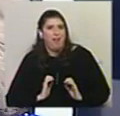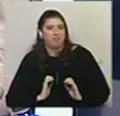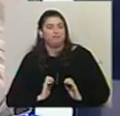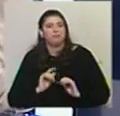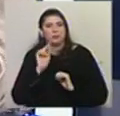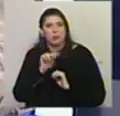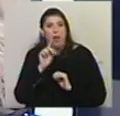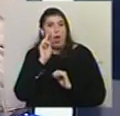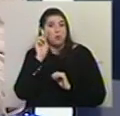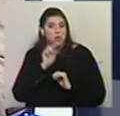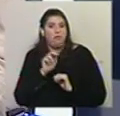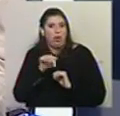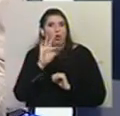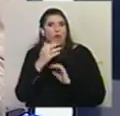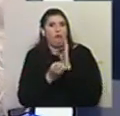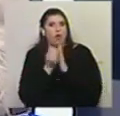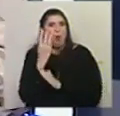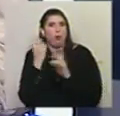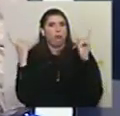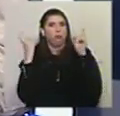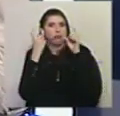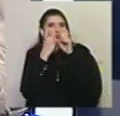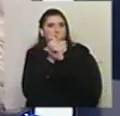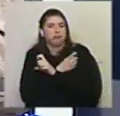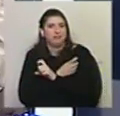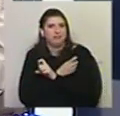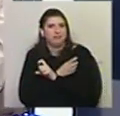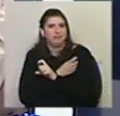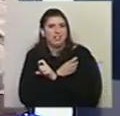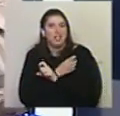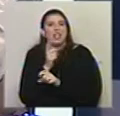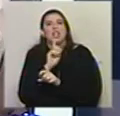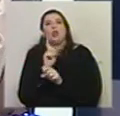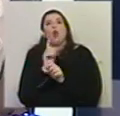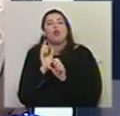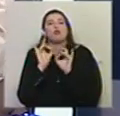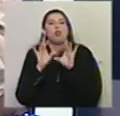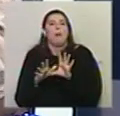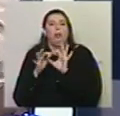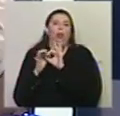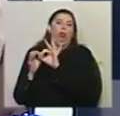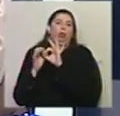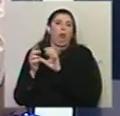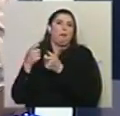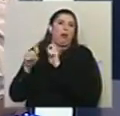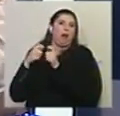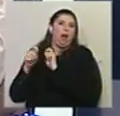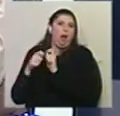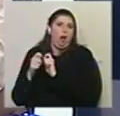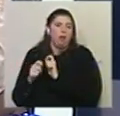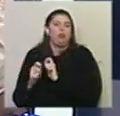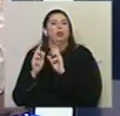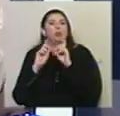estos fenómenos en toda su complejidad y a no ser presa del mercado y de la voracidad de las multinacionales